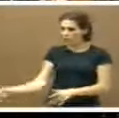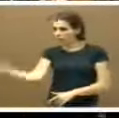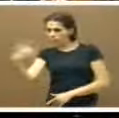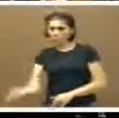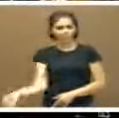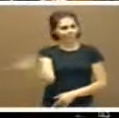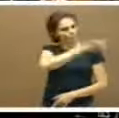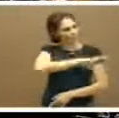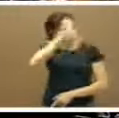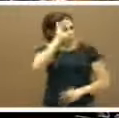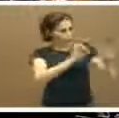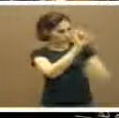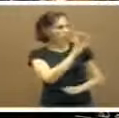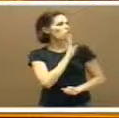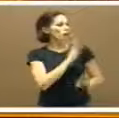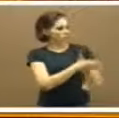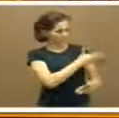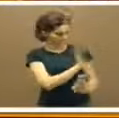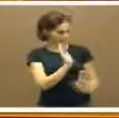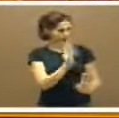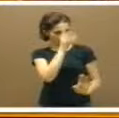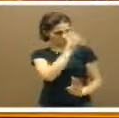ha escuchado al anterior ponente.